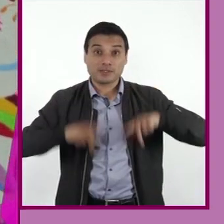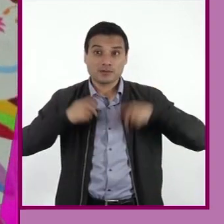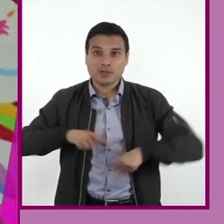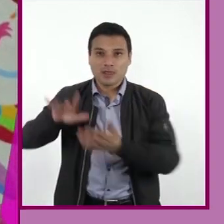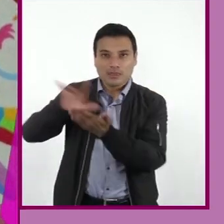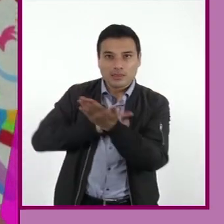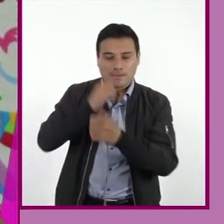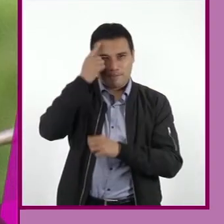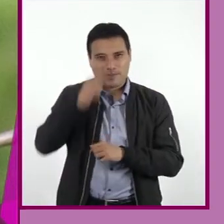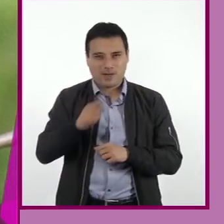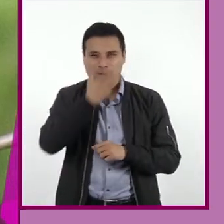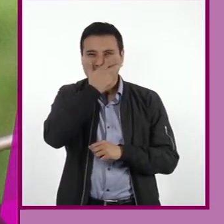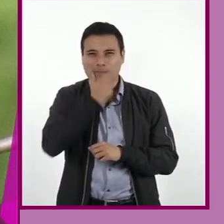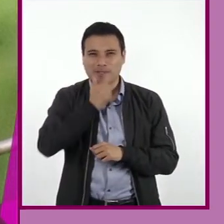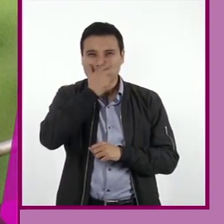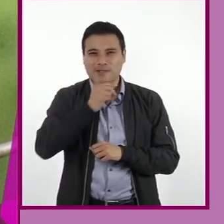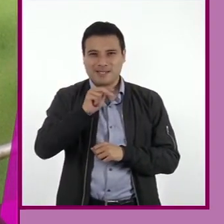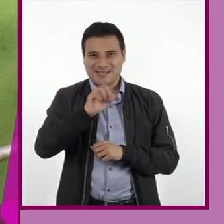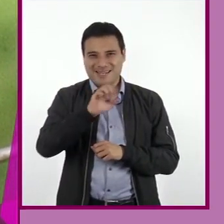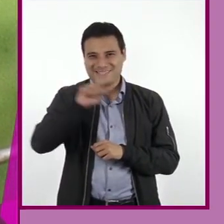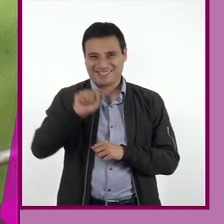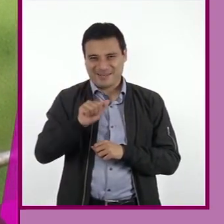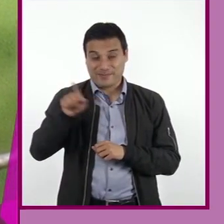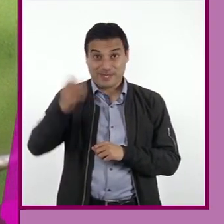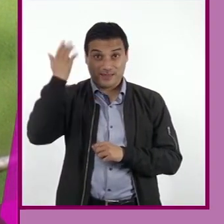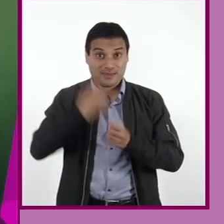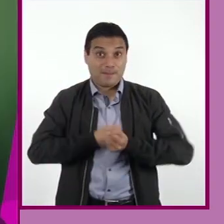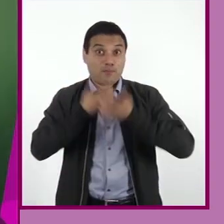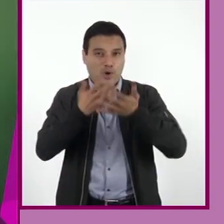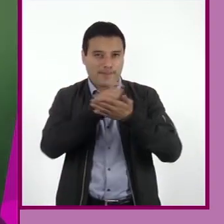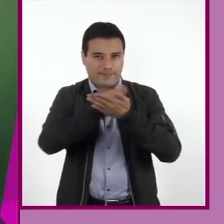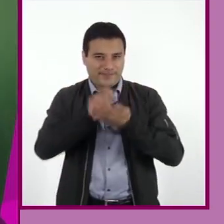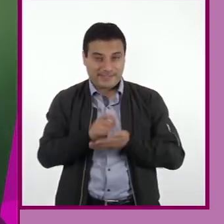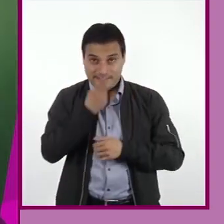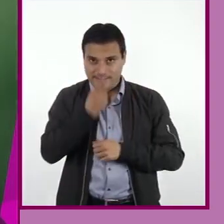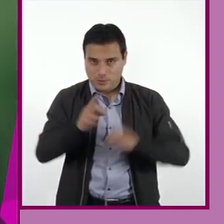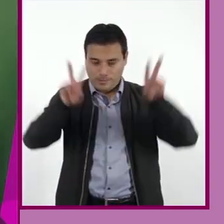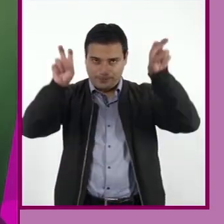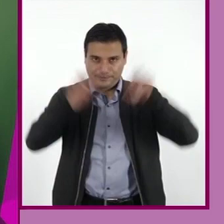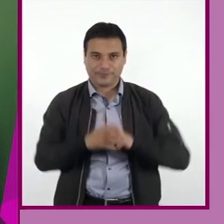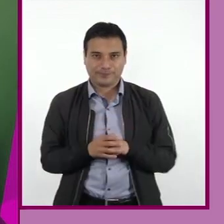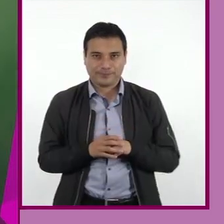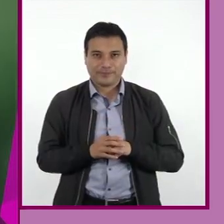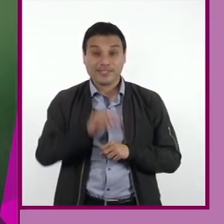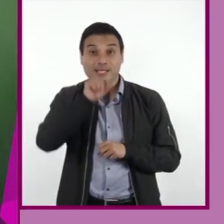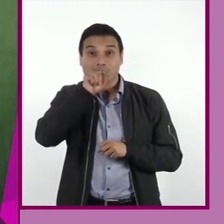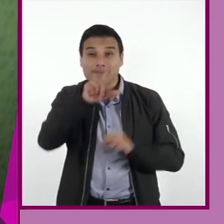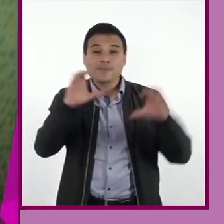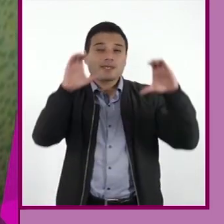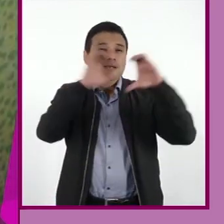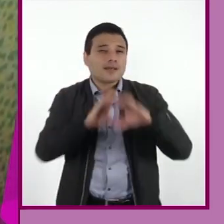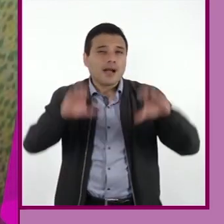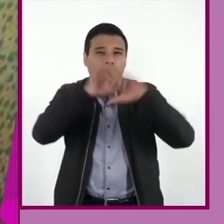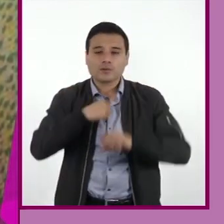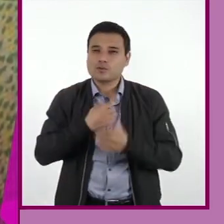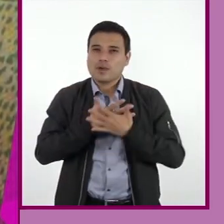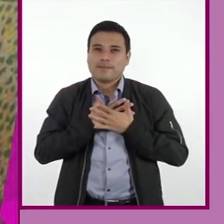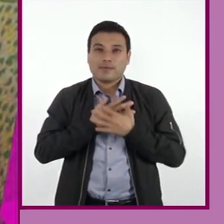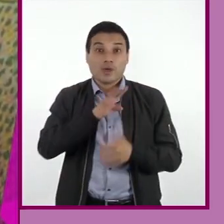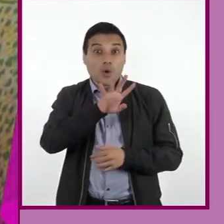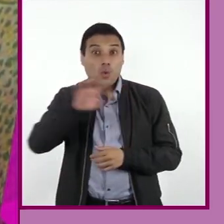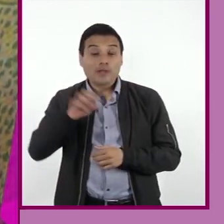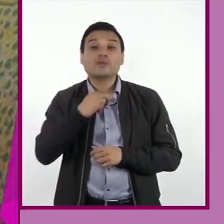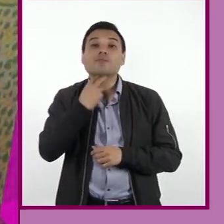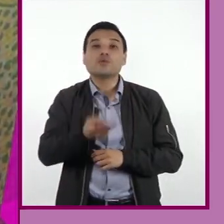para Nezahualcóyotl, quien hizo un poema sobre su canto? Amo el canto del cenzontle, pájaro de